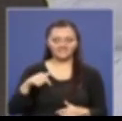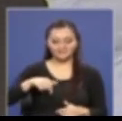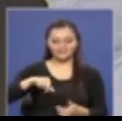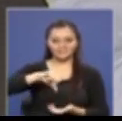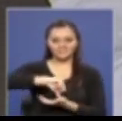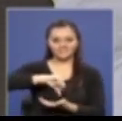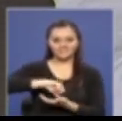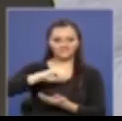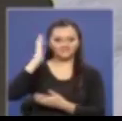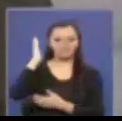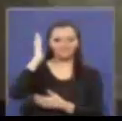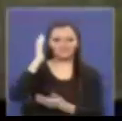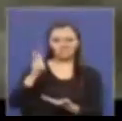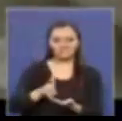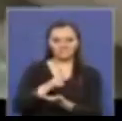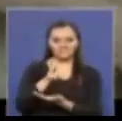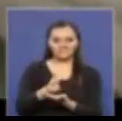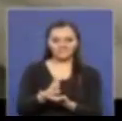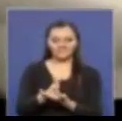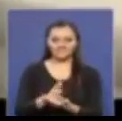Carchi.